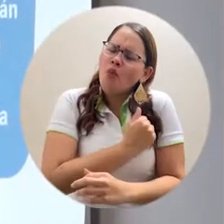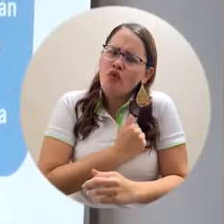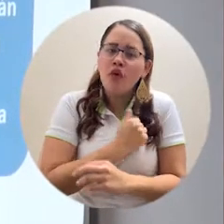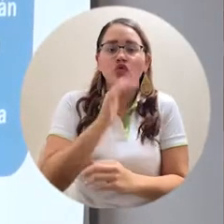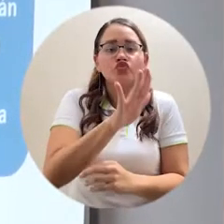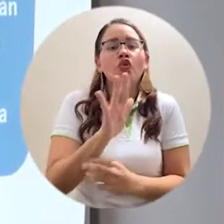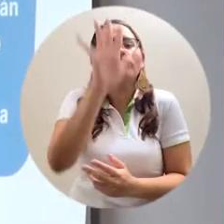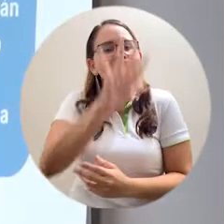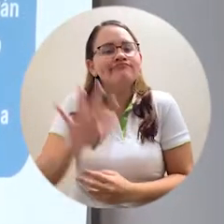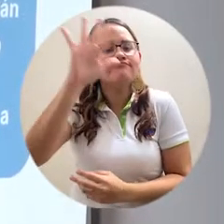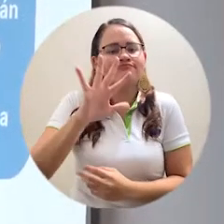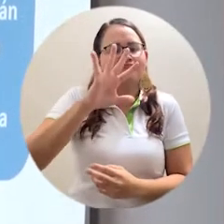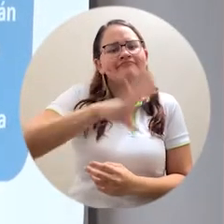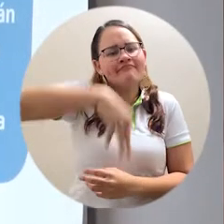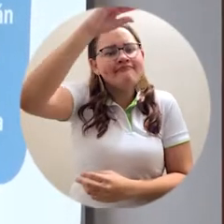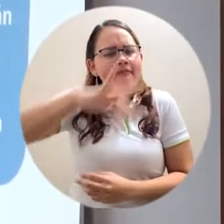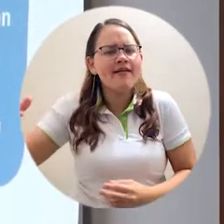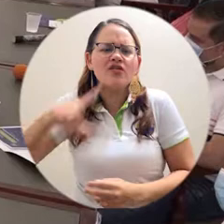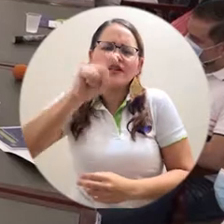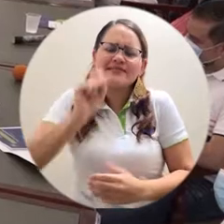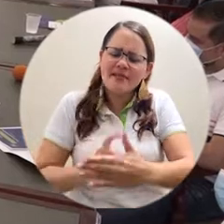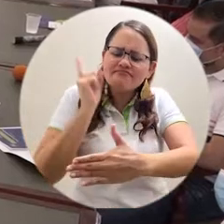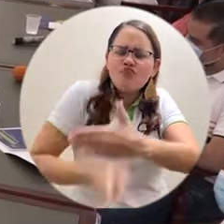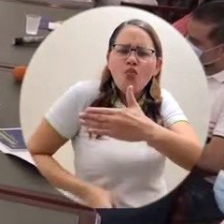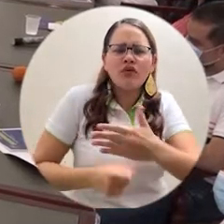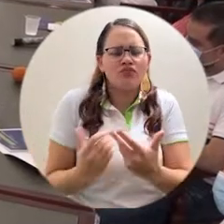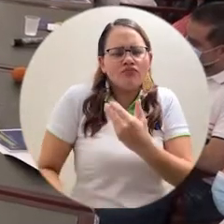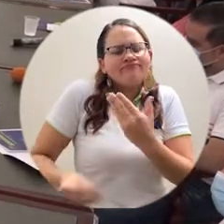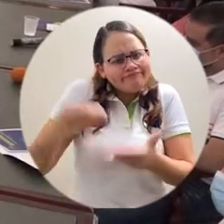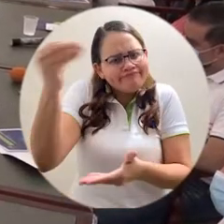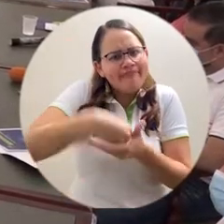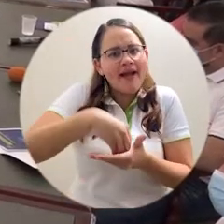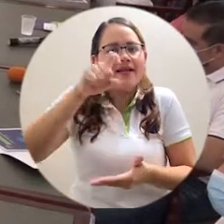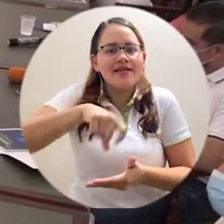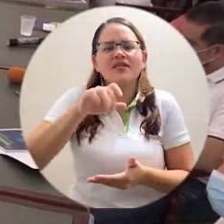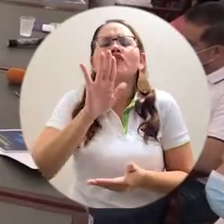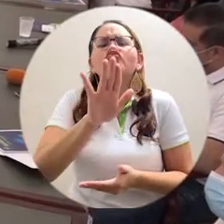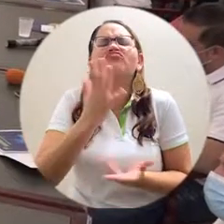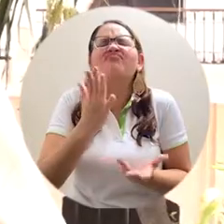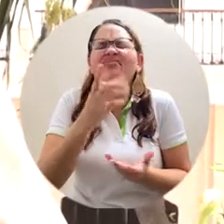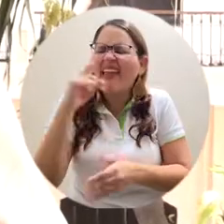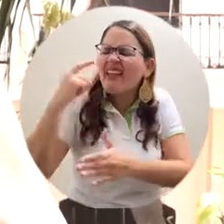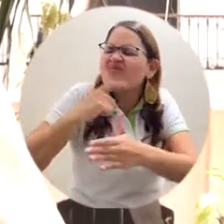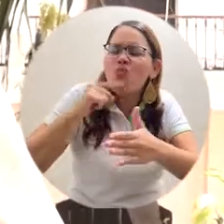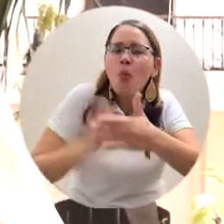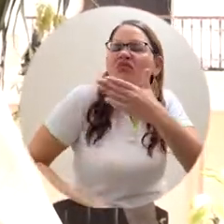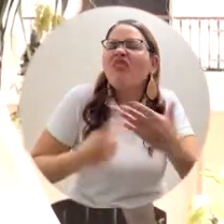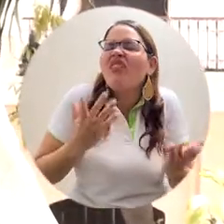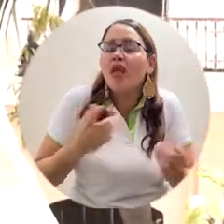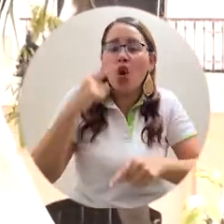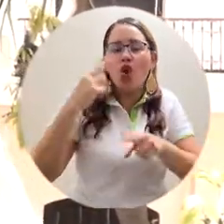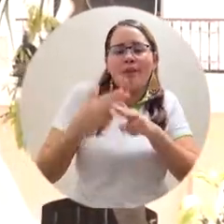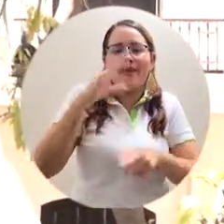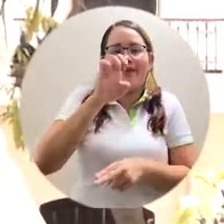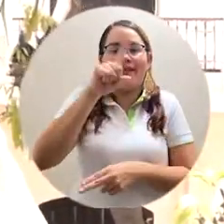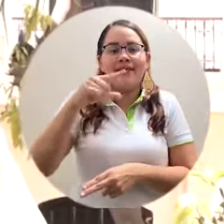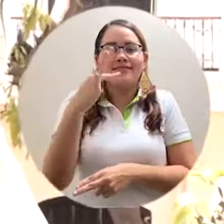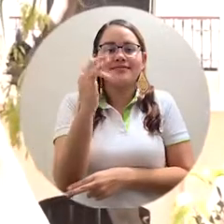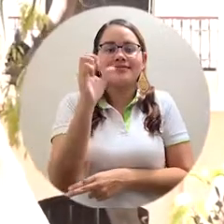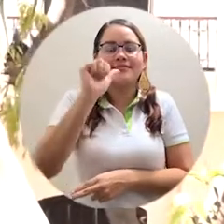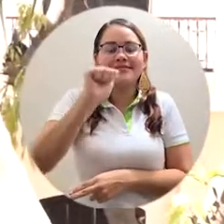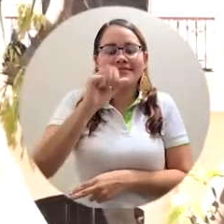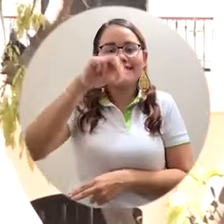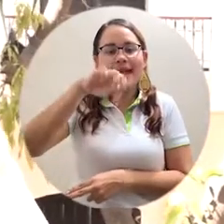del Magdalena se giren los recursos por concepto de estampilla a esta Casa de Estudios Superiores. Tuvimos la oportunidad de explicar en detalle el